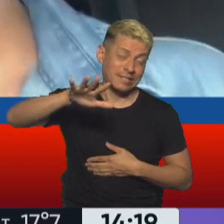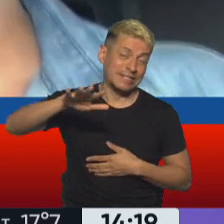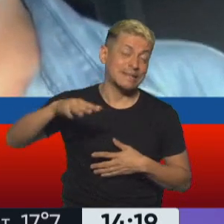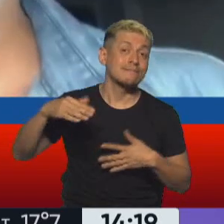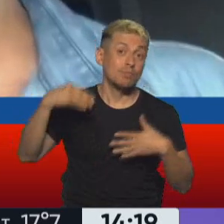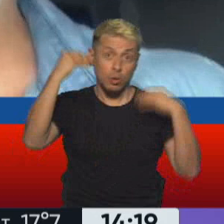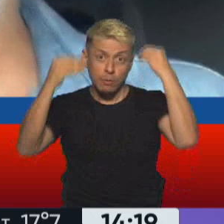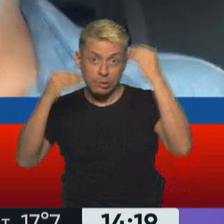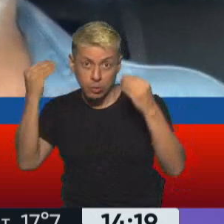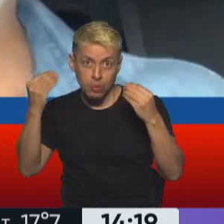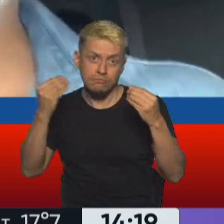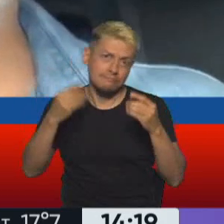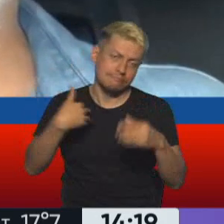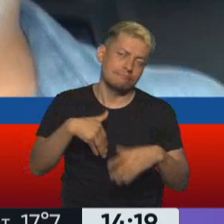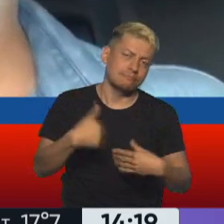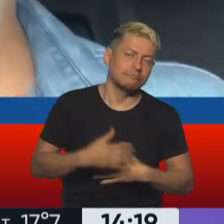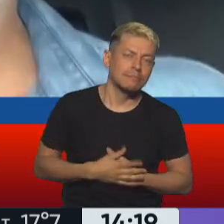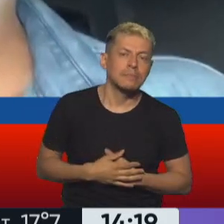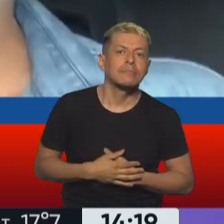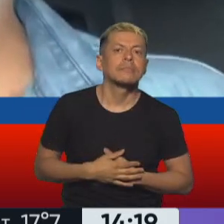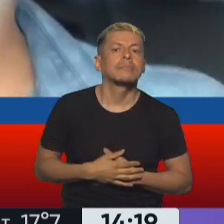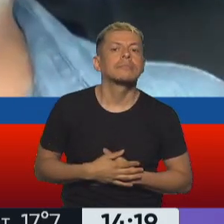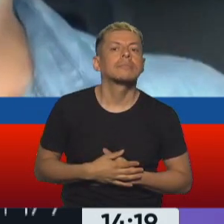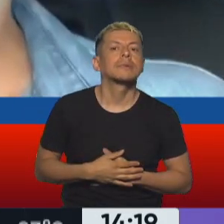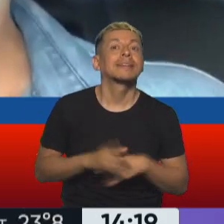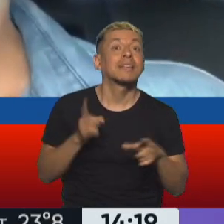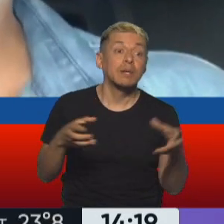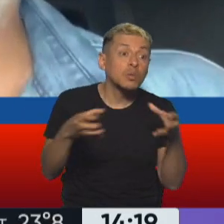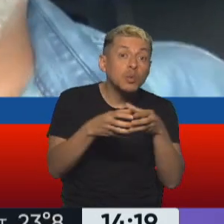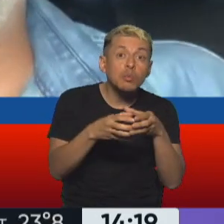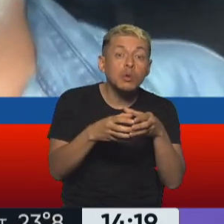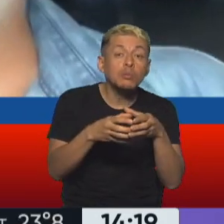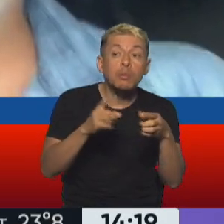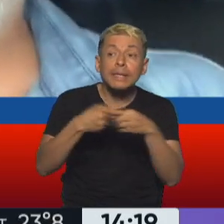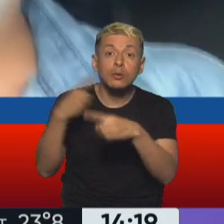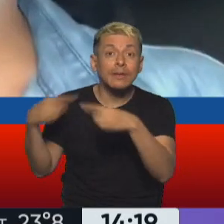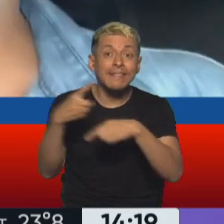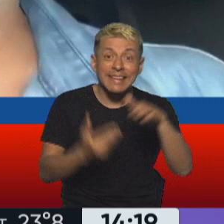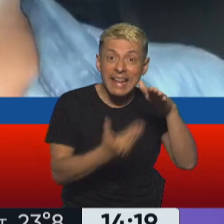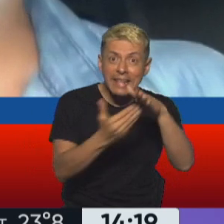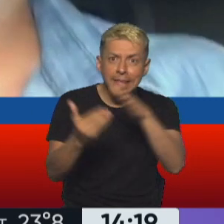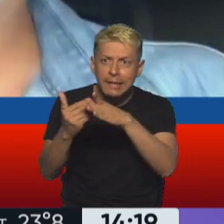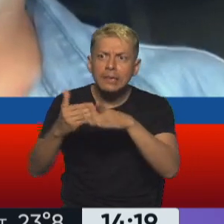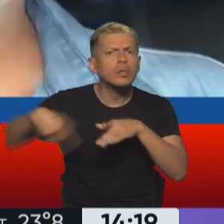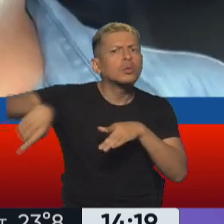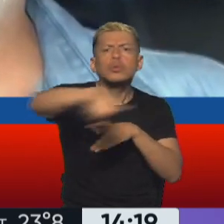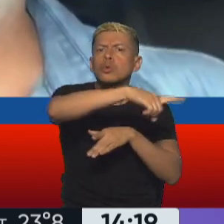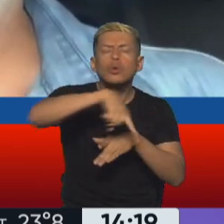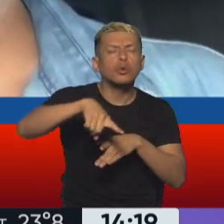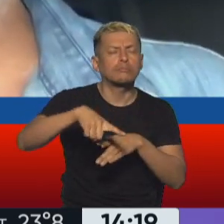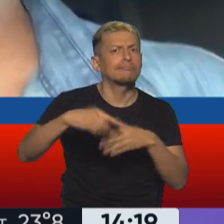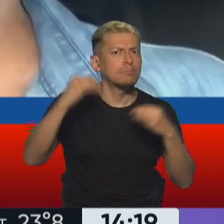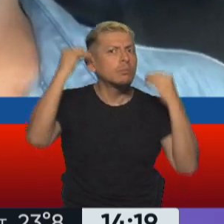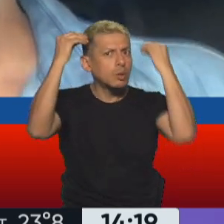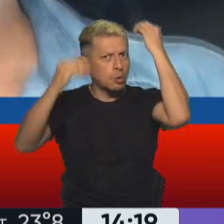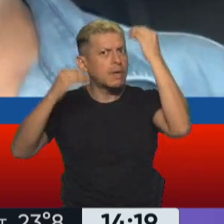la justicia, pero también de líderes de liderazgo de partidos políticos, ¿no? de la prensa. Hay una preocupación generalizada en lo